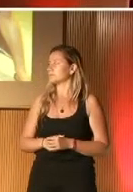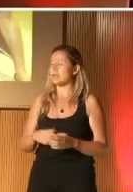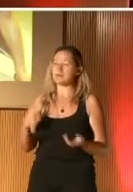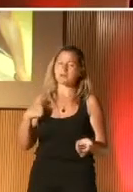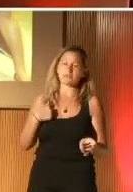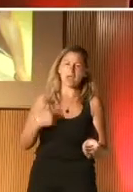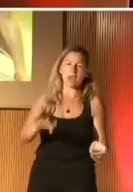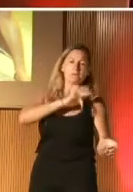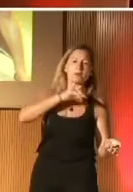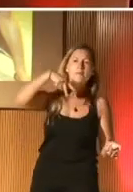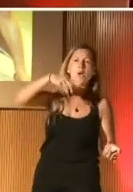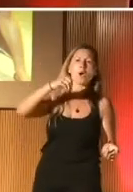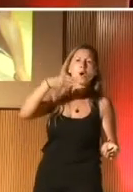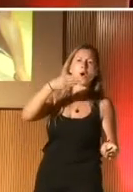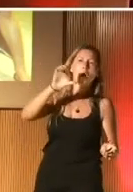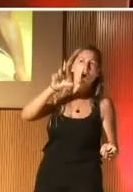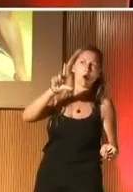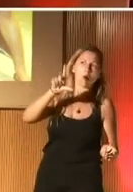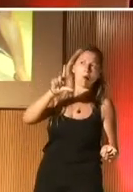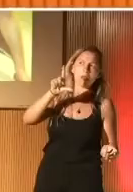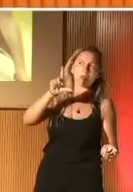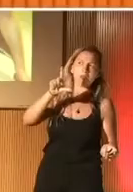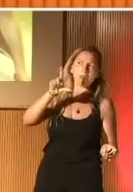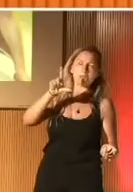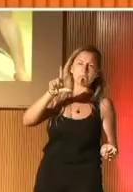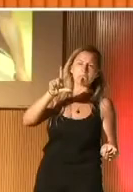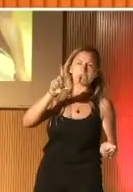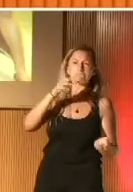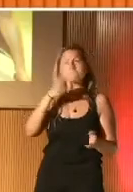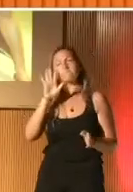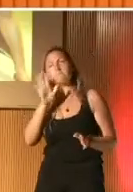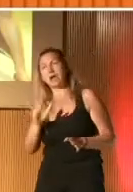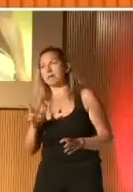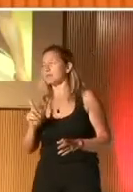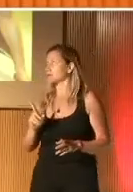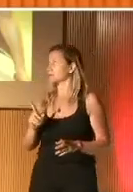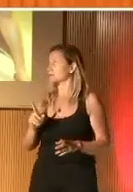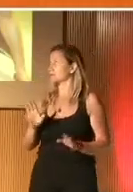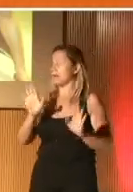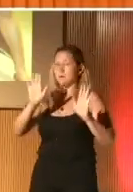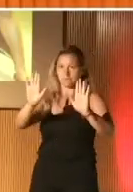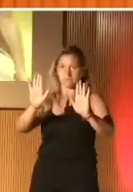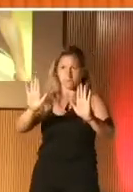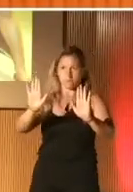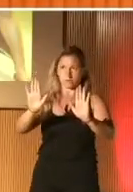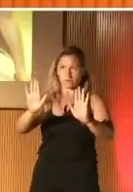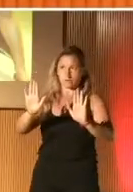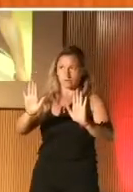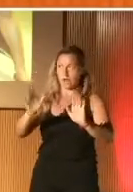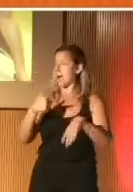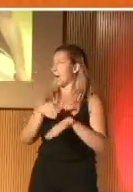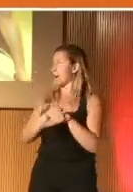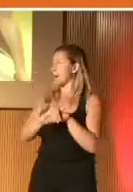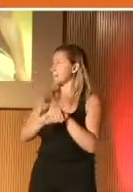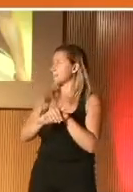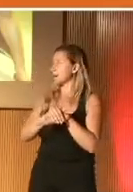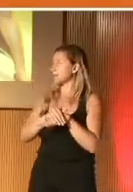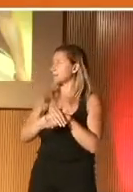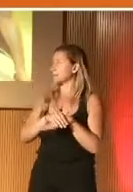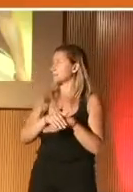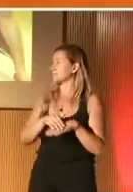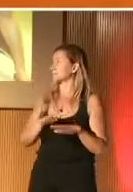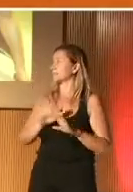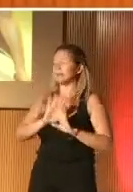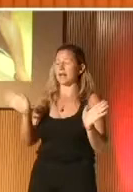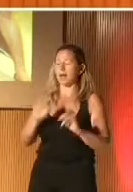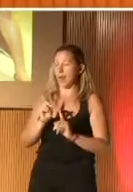Nobel, el premio Nobel me parece que tampoco... Espera, un momento. No, perdona, era mi mujer, no era los del Nobel, lo siento.